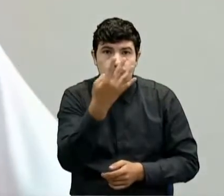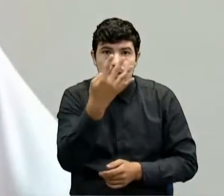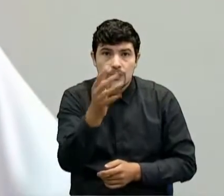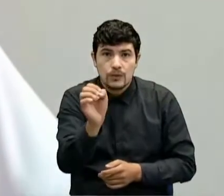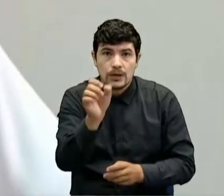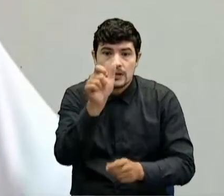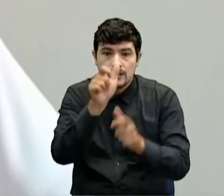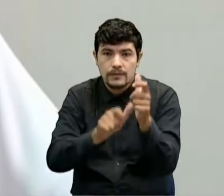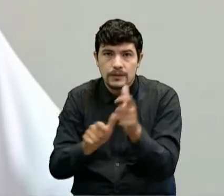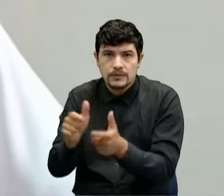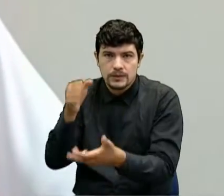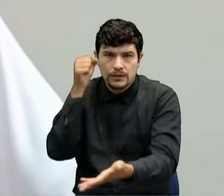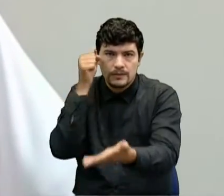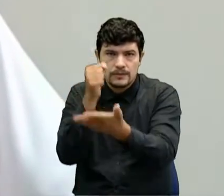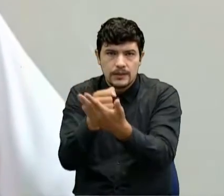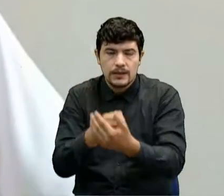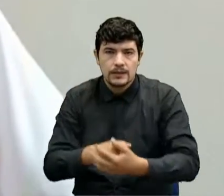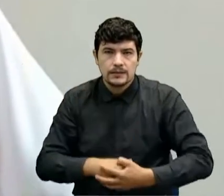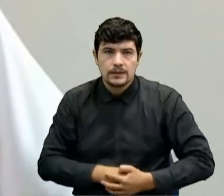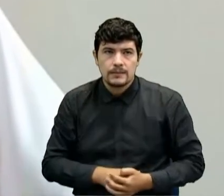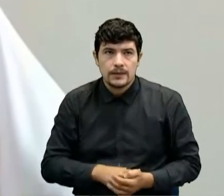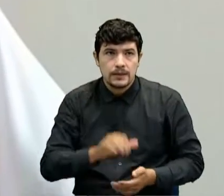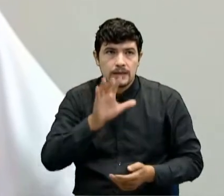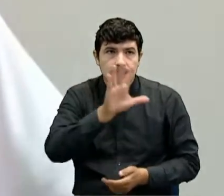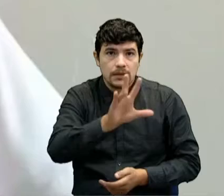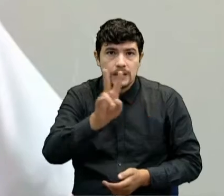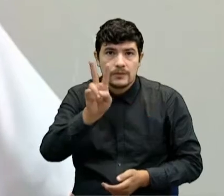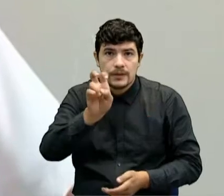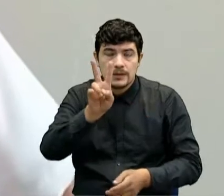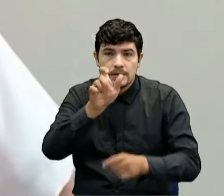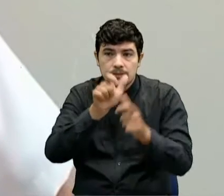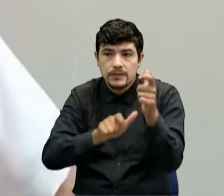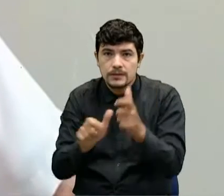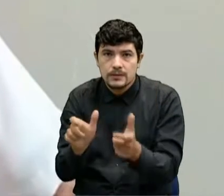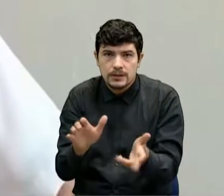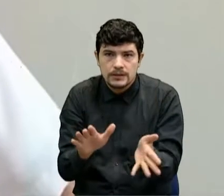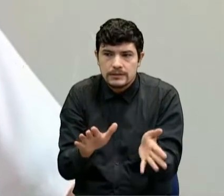sido asesinadas, 57 personas más perdieron la vida